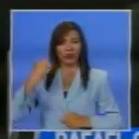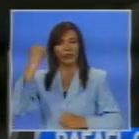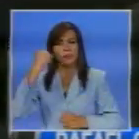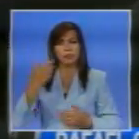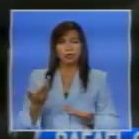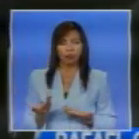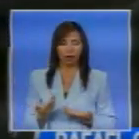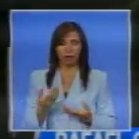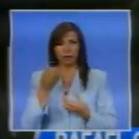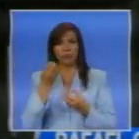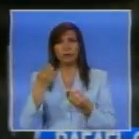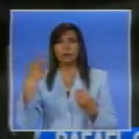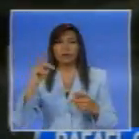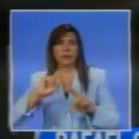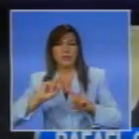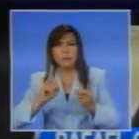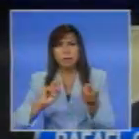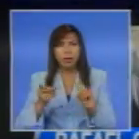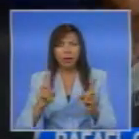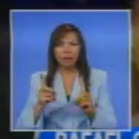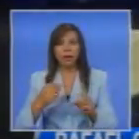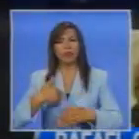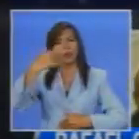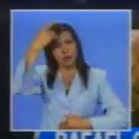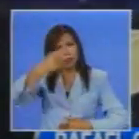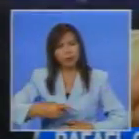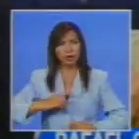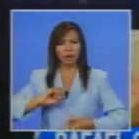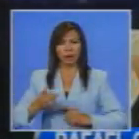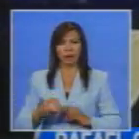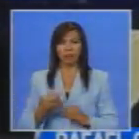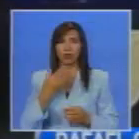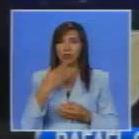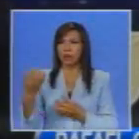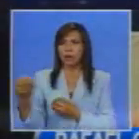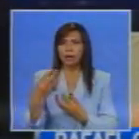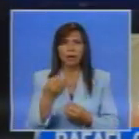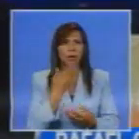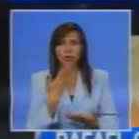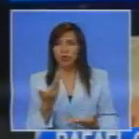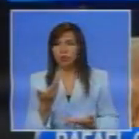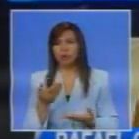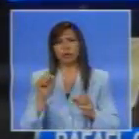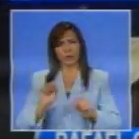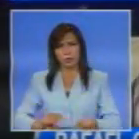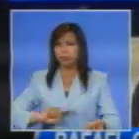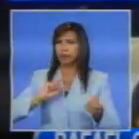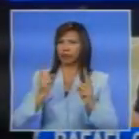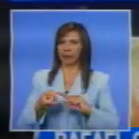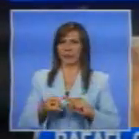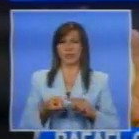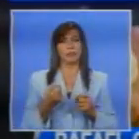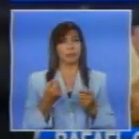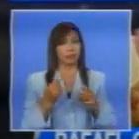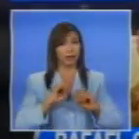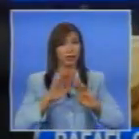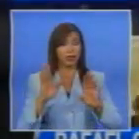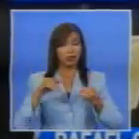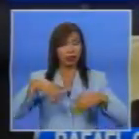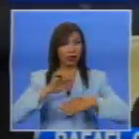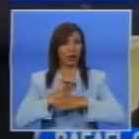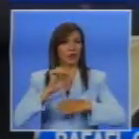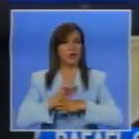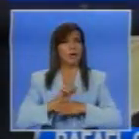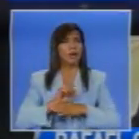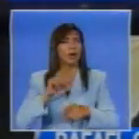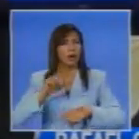información cambia. El que no cambia una decisión en base a nueva información, a nuevas circunstancias, es un tonto. Entonces, hay nuevas circunstancias en el país.